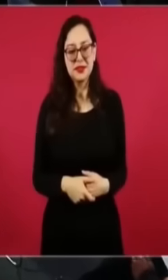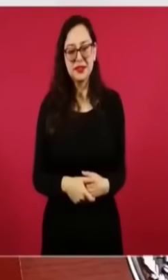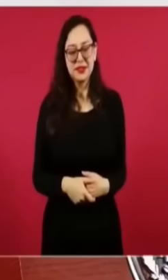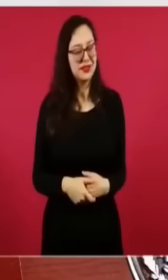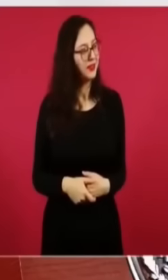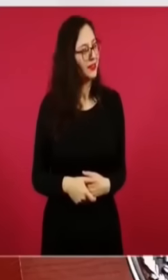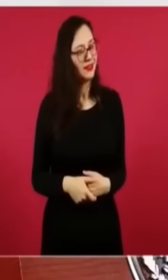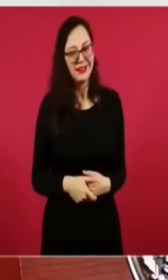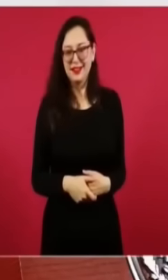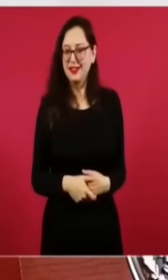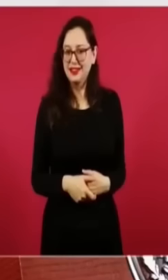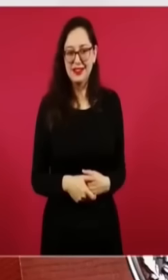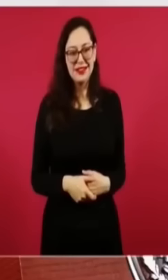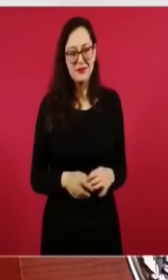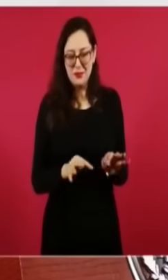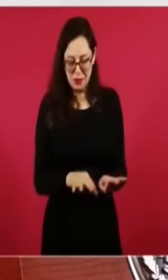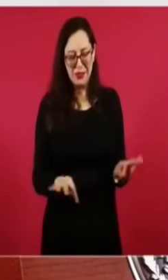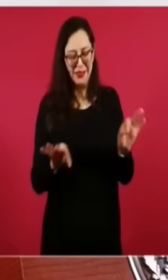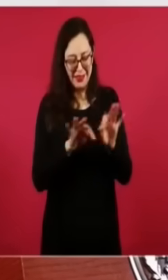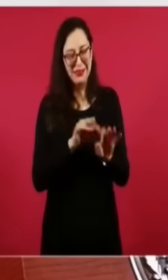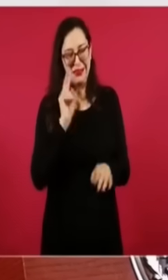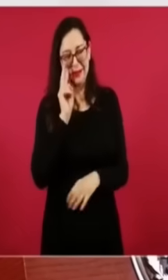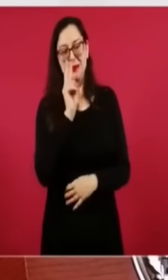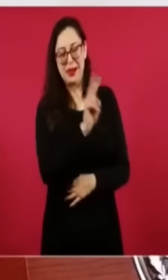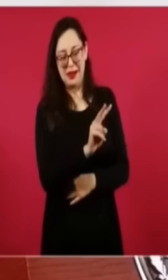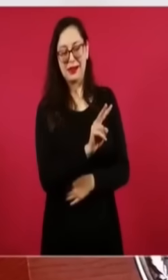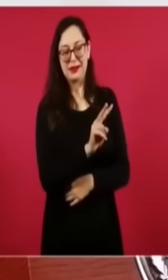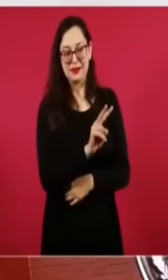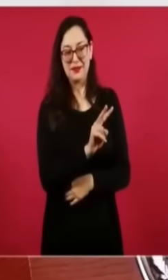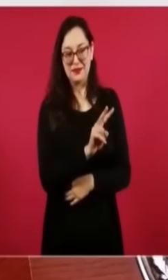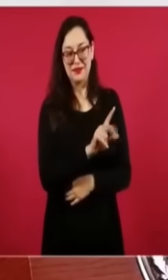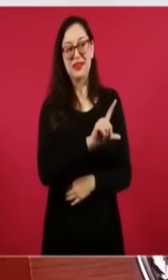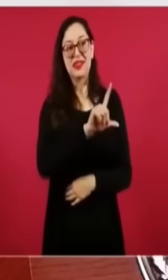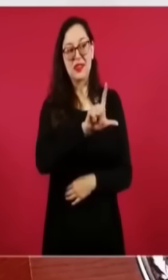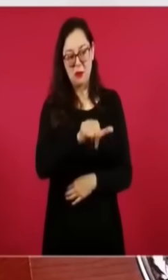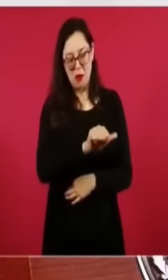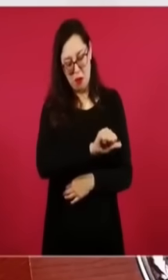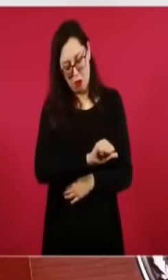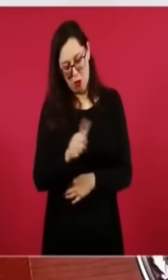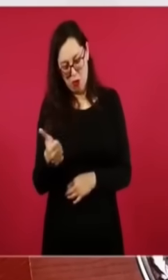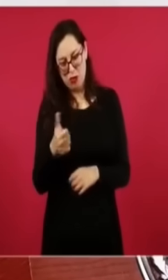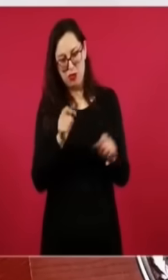importantísimo. Así es. Y luego vamos a poner otra cosa de